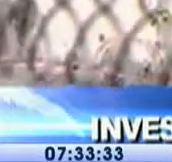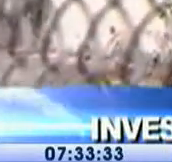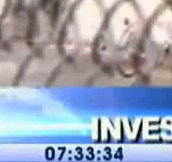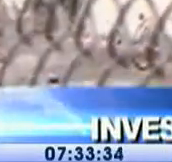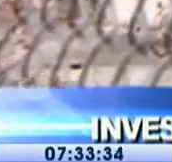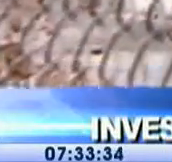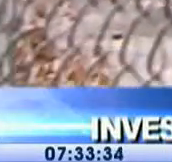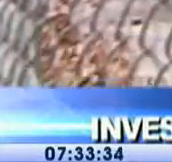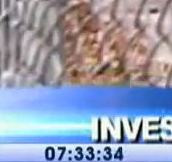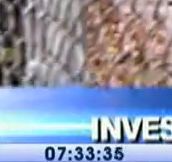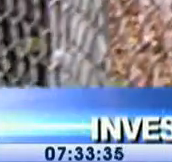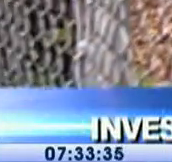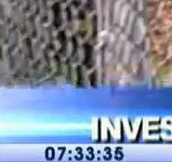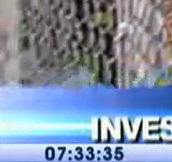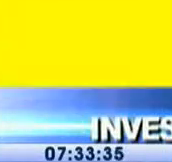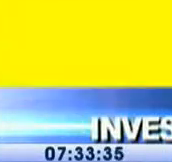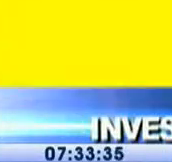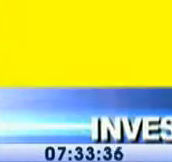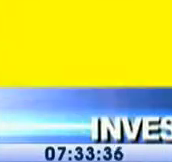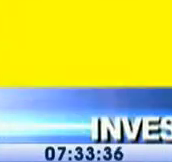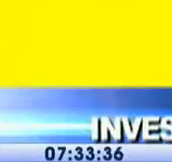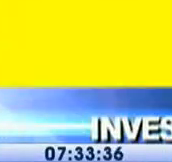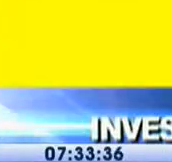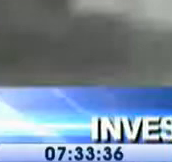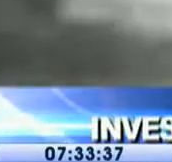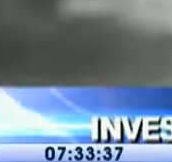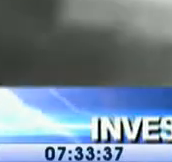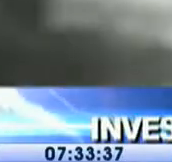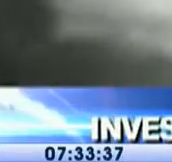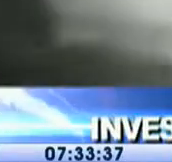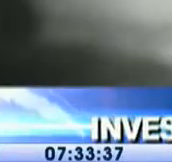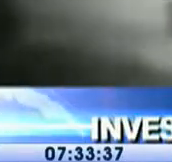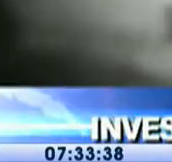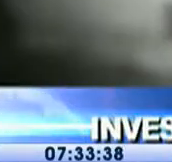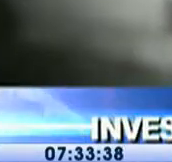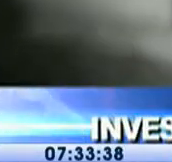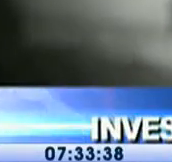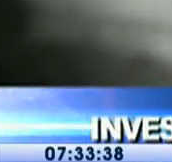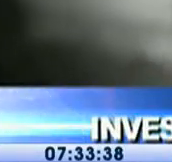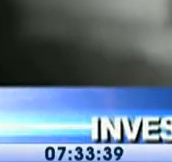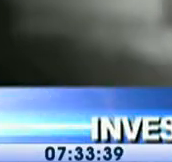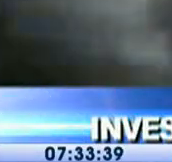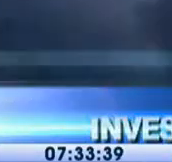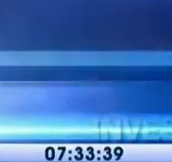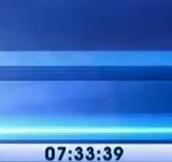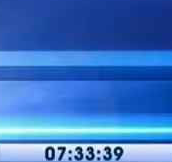un recorrido y le diremos qué indica la policía sobre esta novedad.